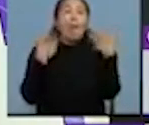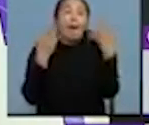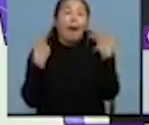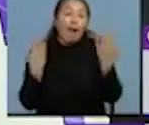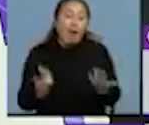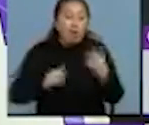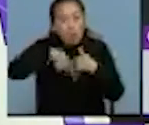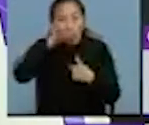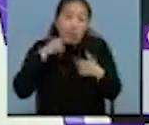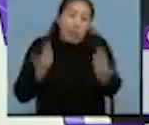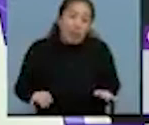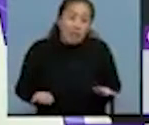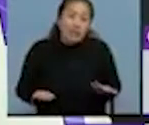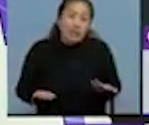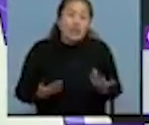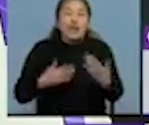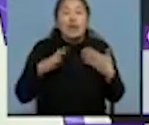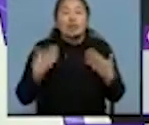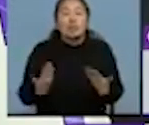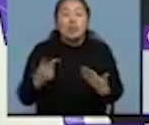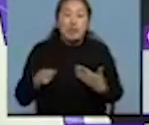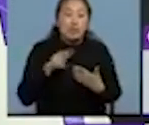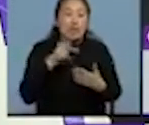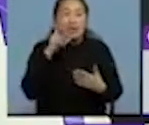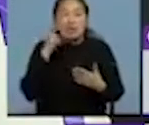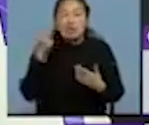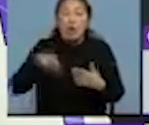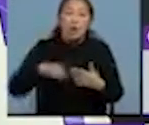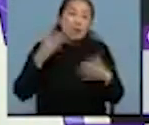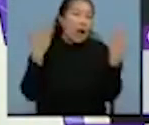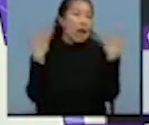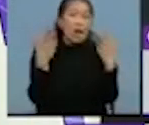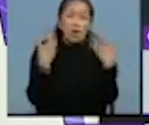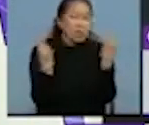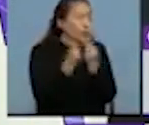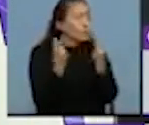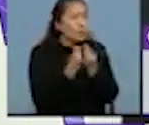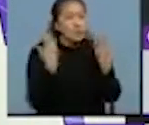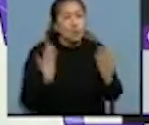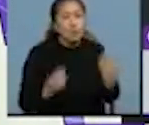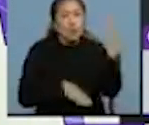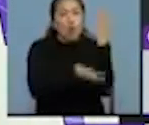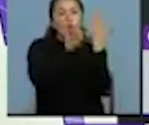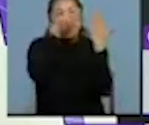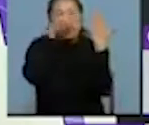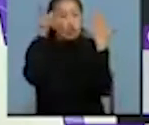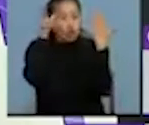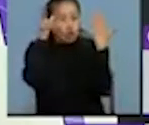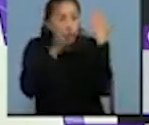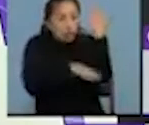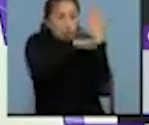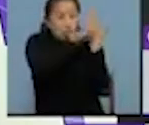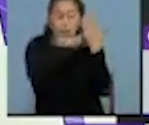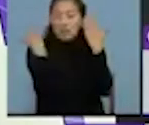libre todo el día con el calor. Está bien, vamos a decir que hoy fue un día de mucho calor, estuvimos cerca de los 28 grados, ¿no? Así que